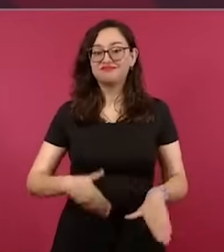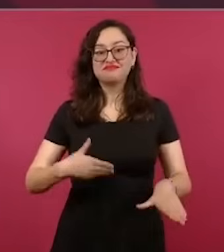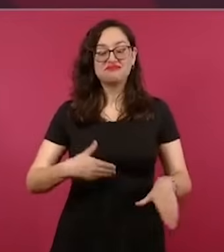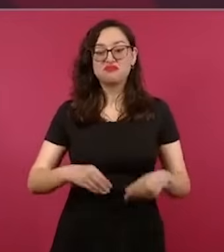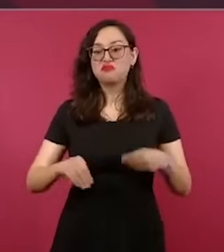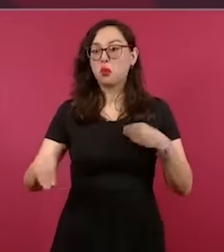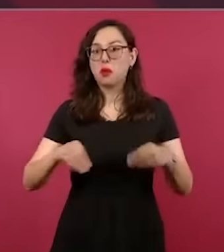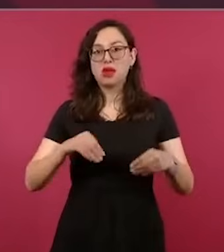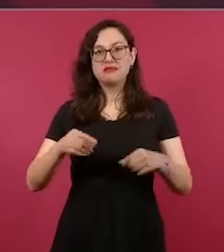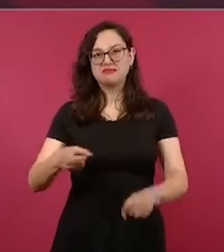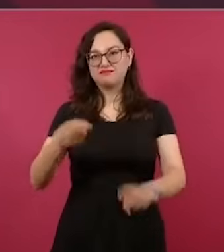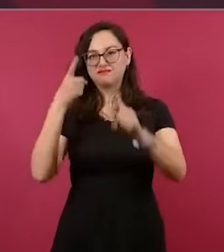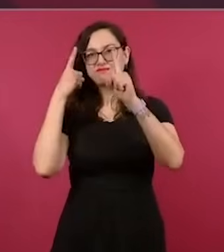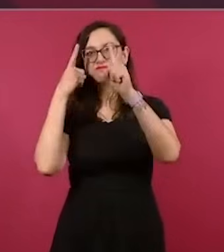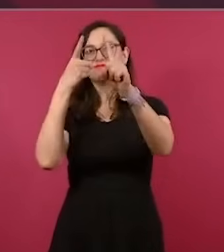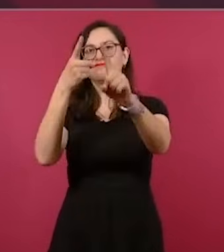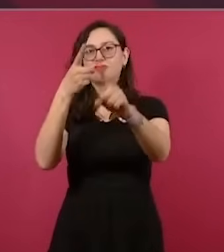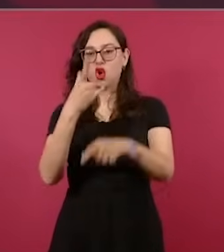es el ideal.